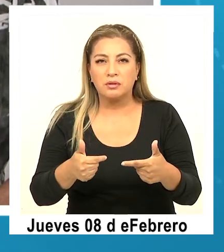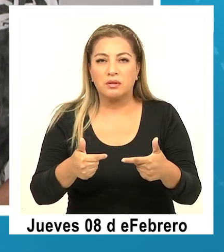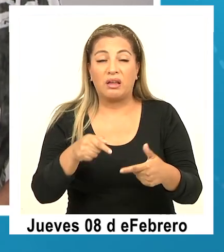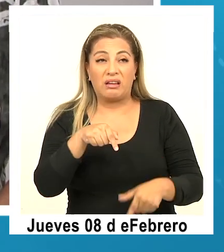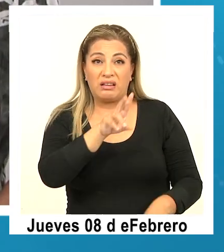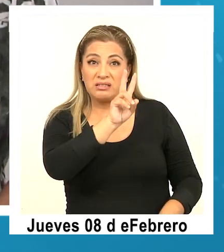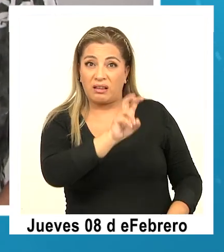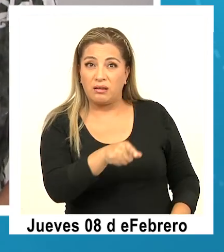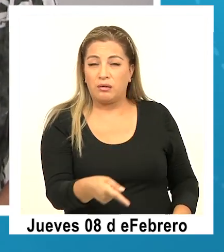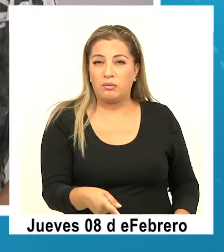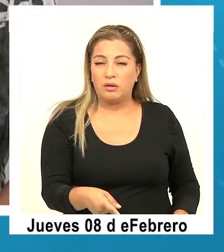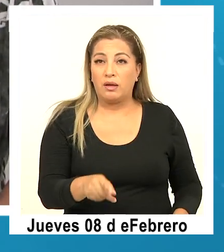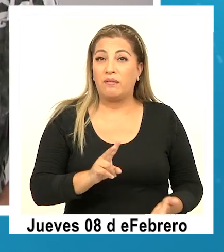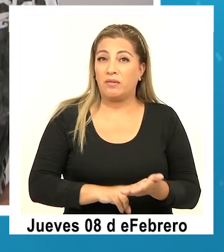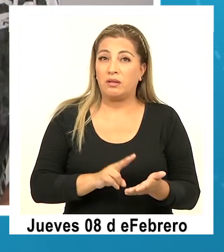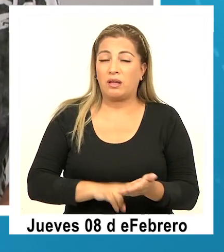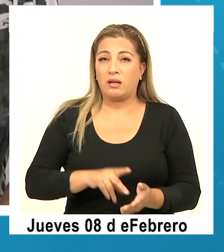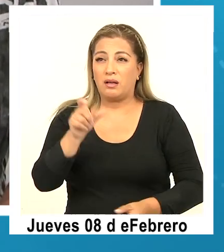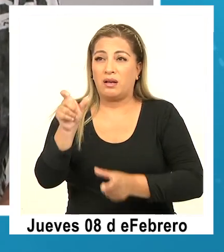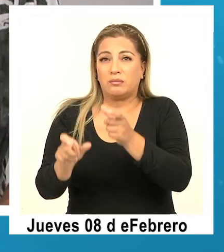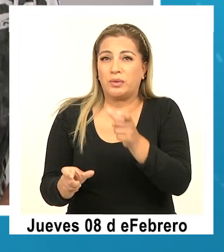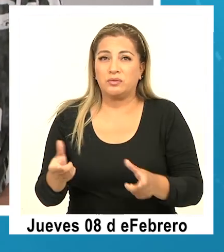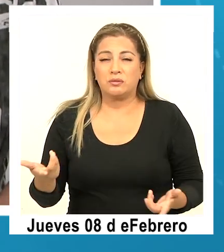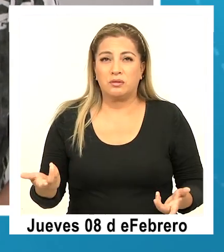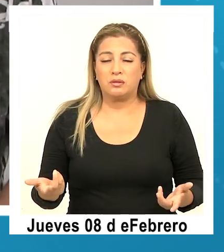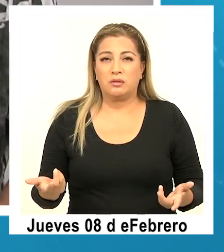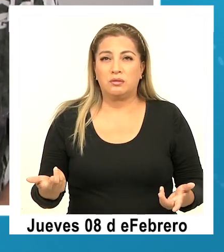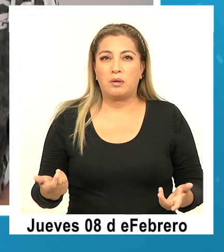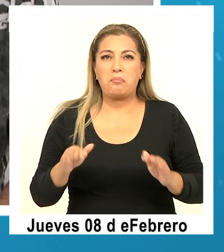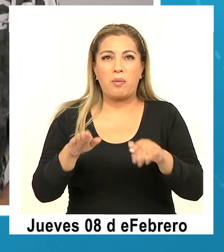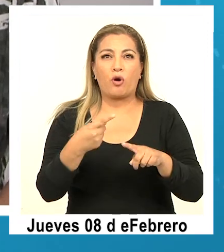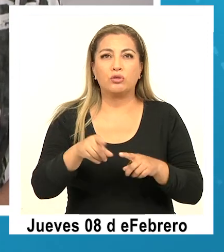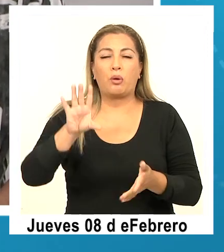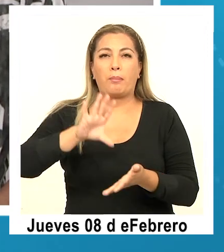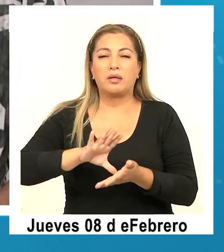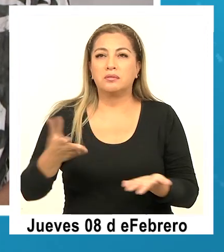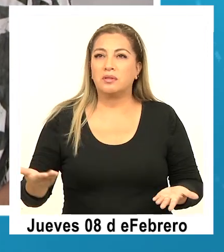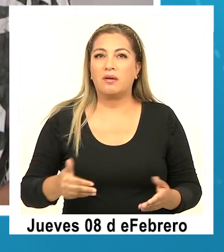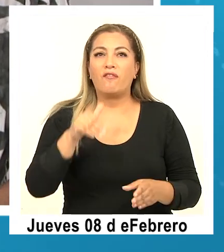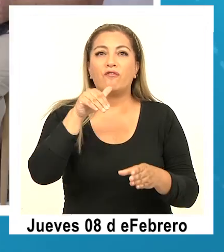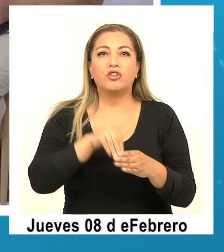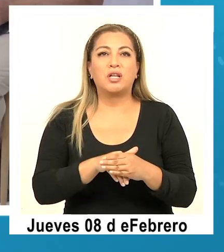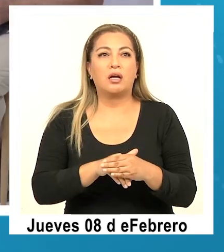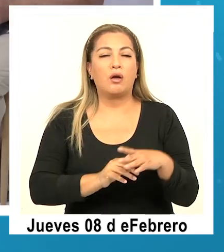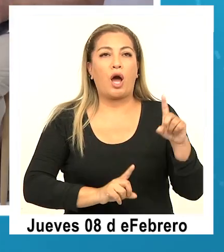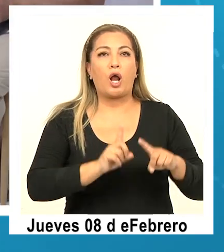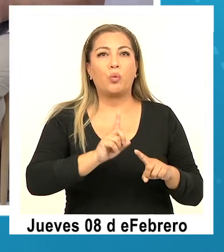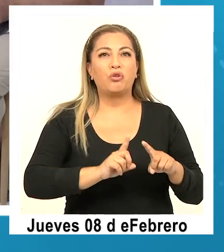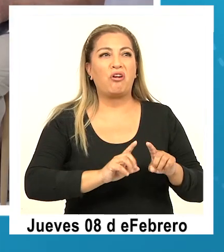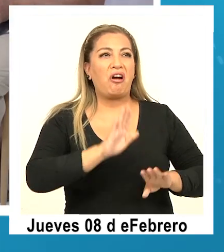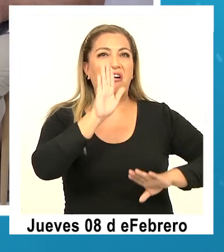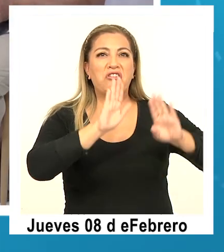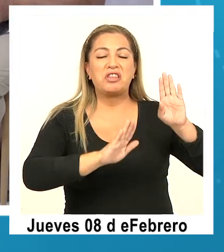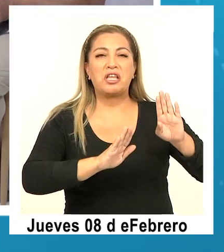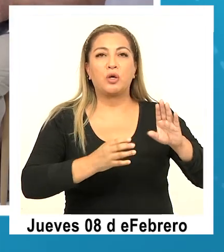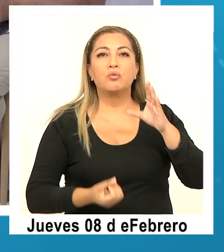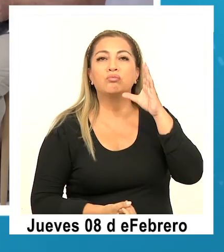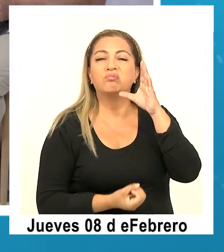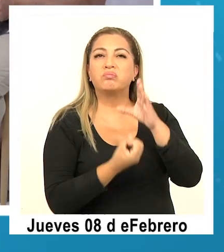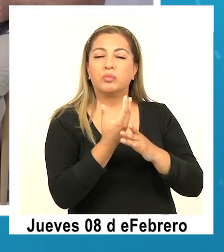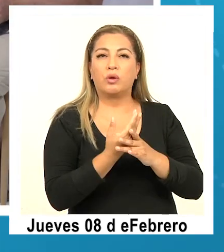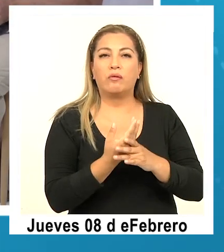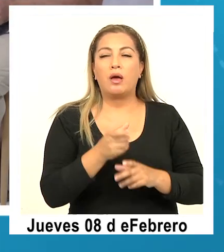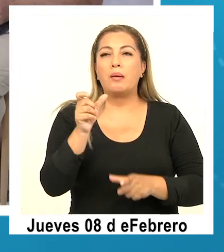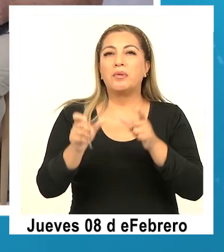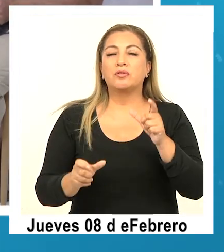porque definitivamente la gente va a terminar, ¿cierto?, como ha ocurrido en otros países, votando por candidatos outsiders, ¿cierto?, por gente que